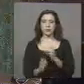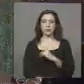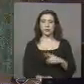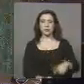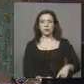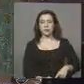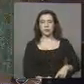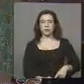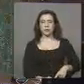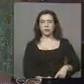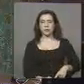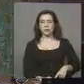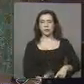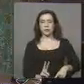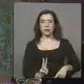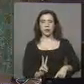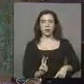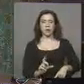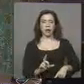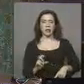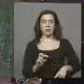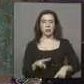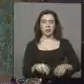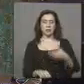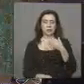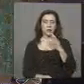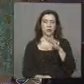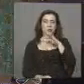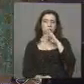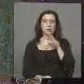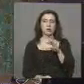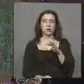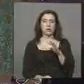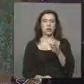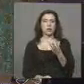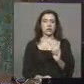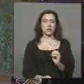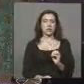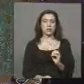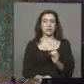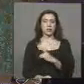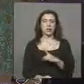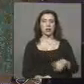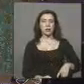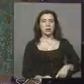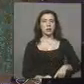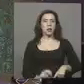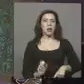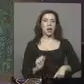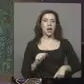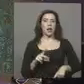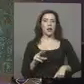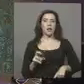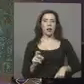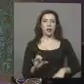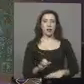Gracias, diputado Vallespin. Tiene la palabra hasta cuatro minutos y medio el diputado Osvaldo Andrade.